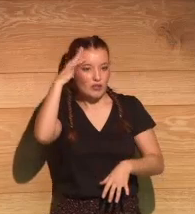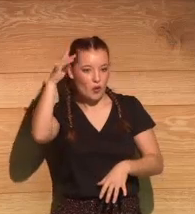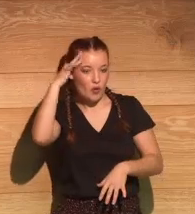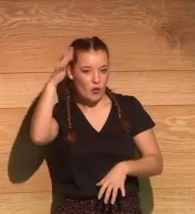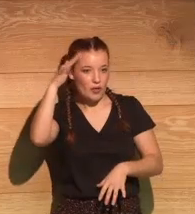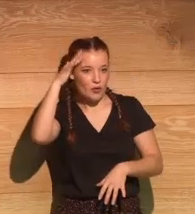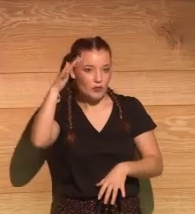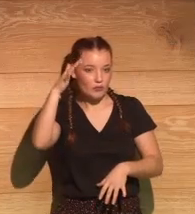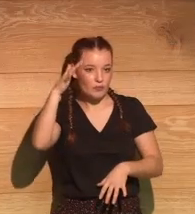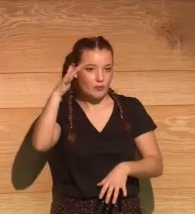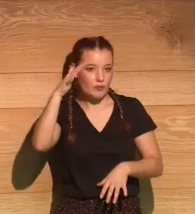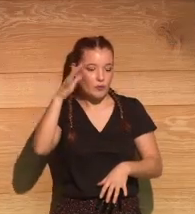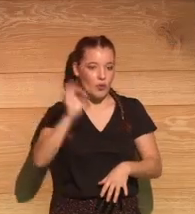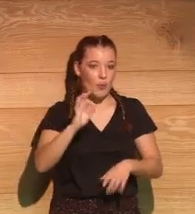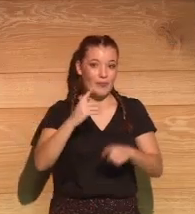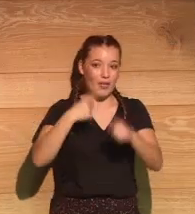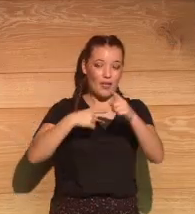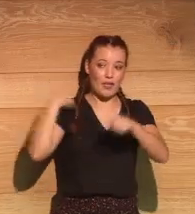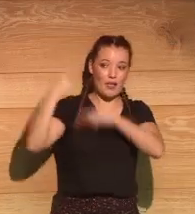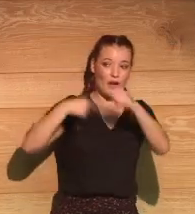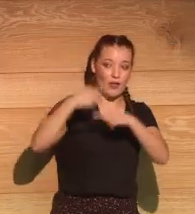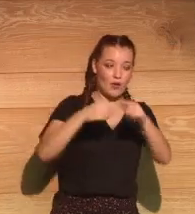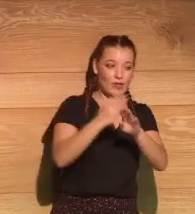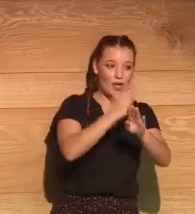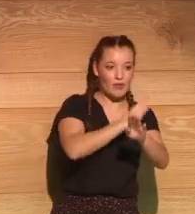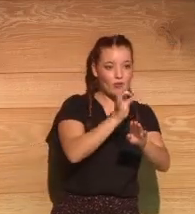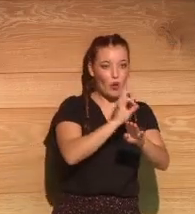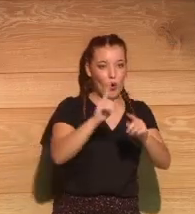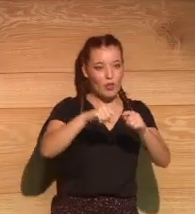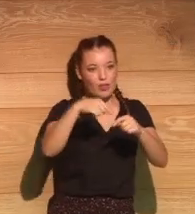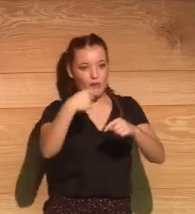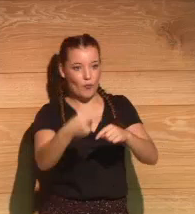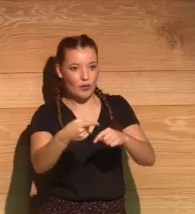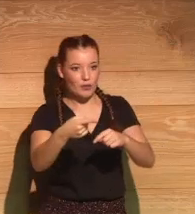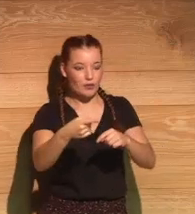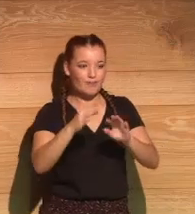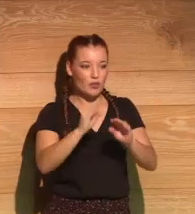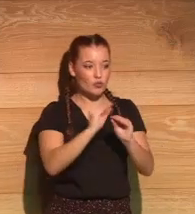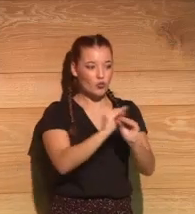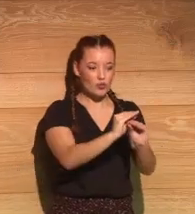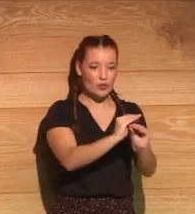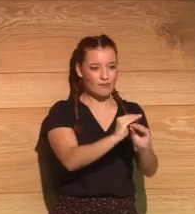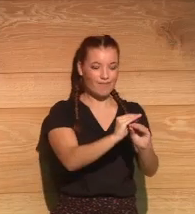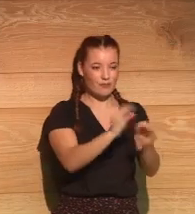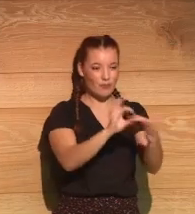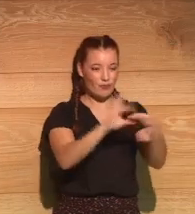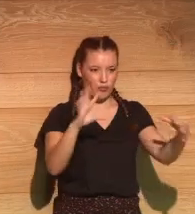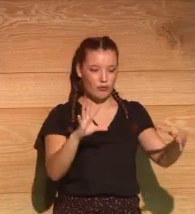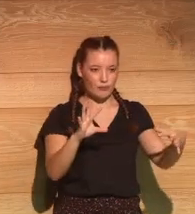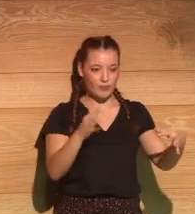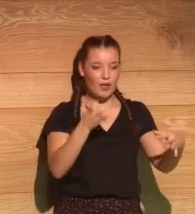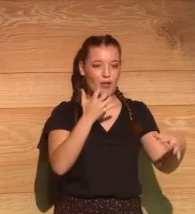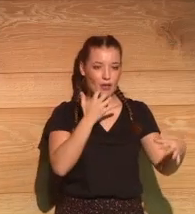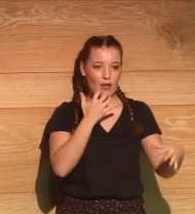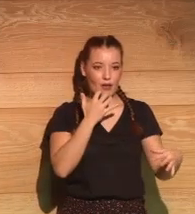que vinieron antes o que vienen después que con la suya propia. Y pongo un ejemplo. En la charla de